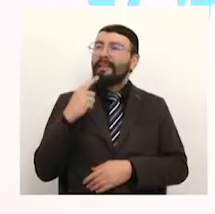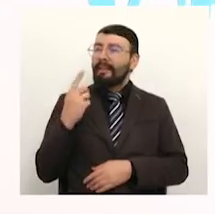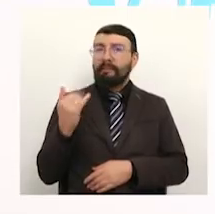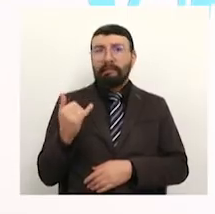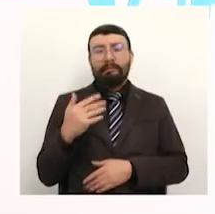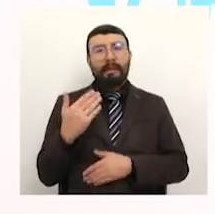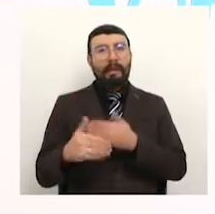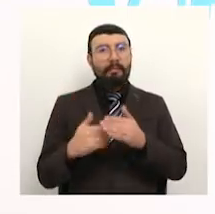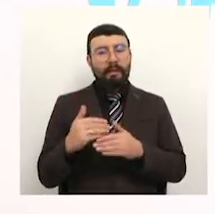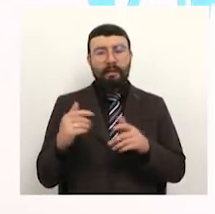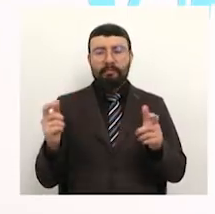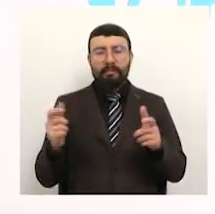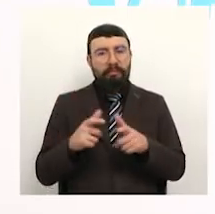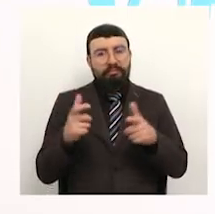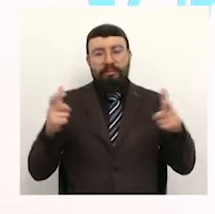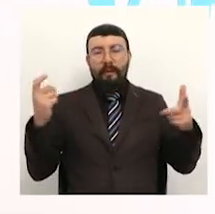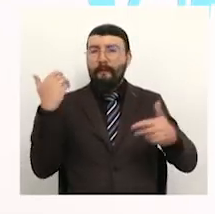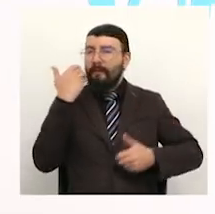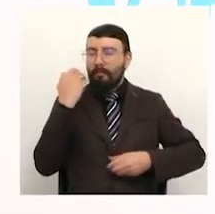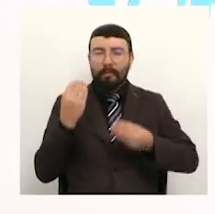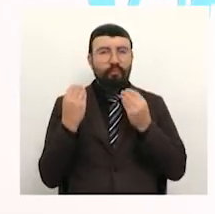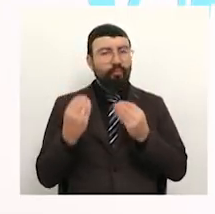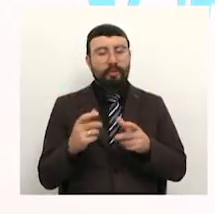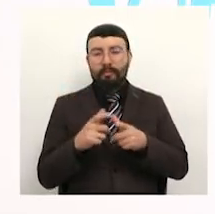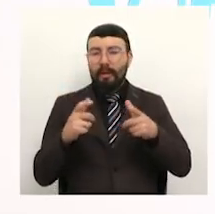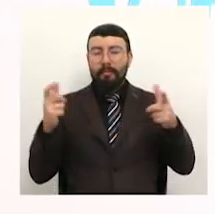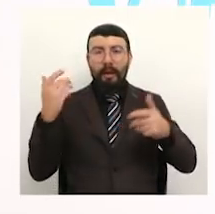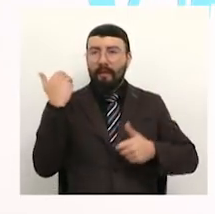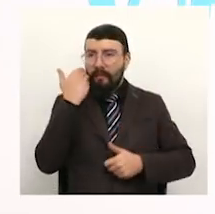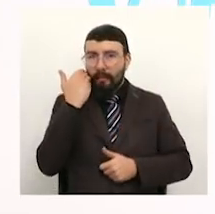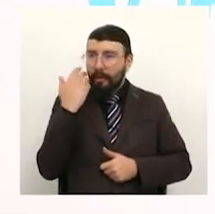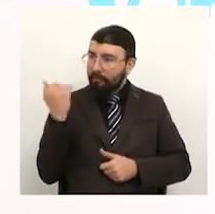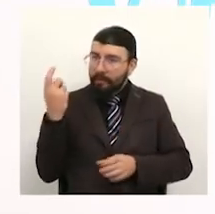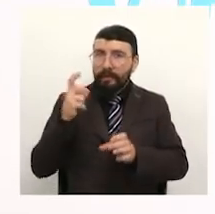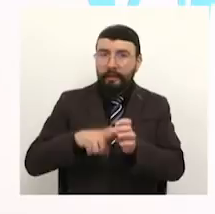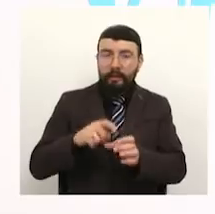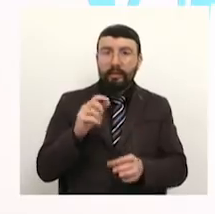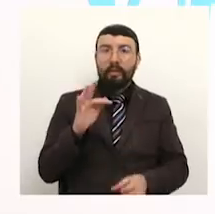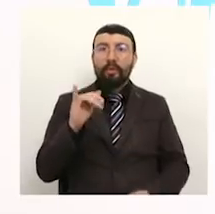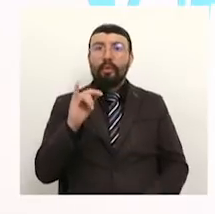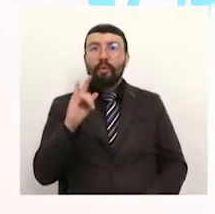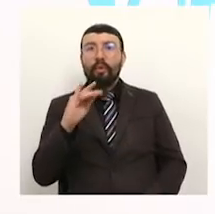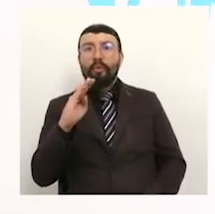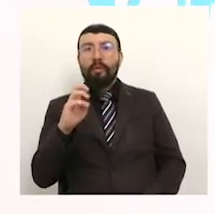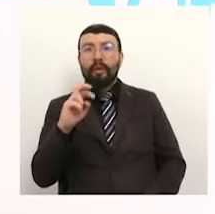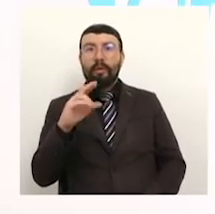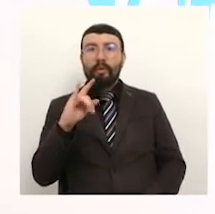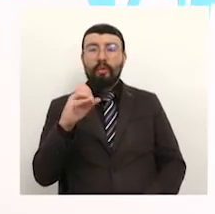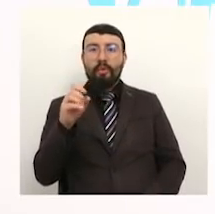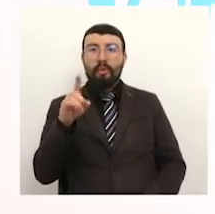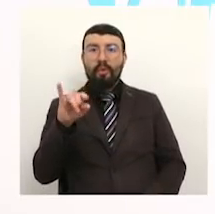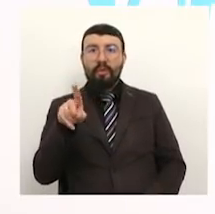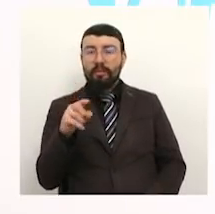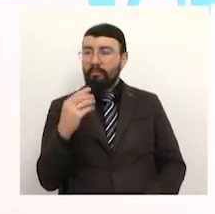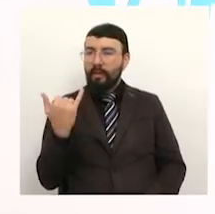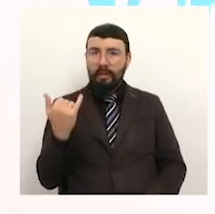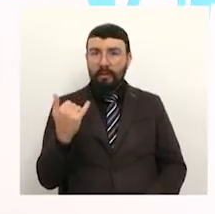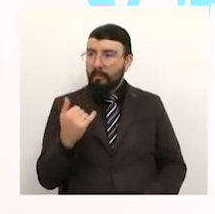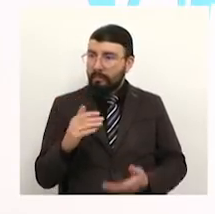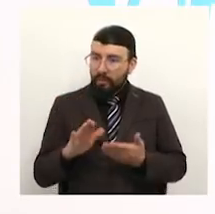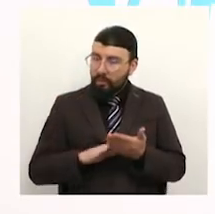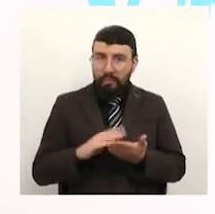y estamos encontrando tuberculosis otra vez no están fallando las vacunas no están funcionando